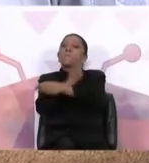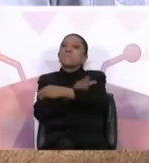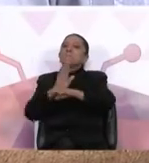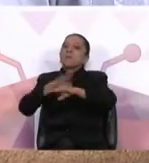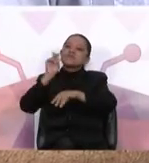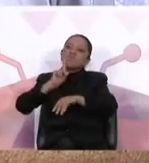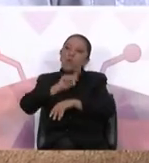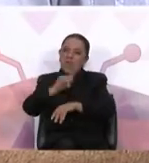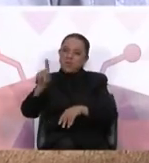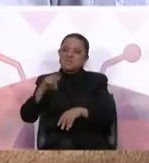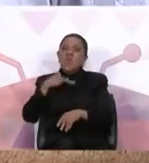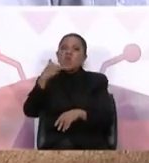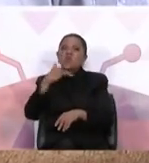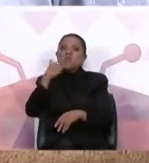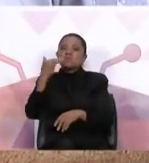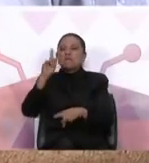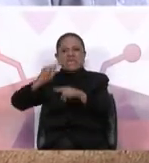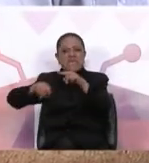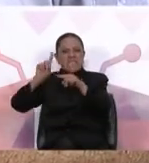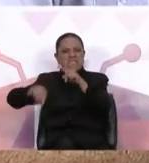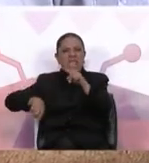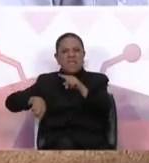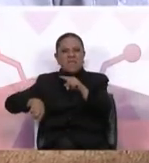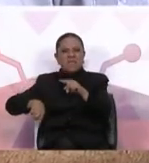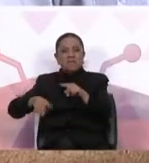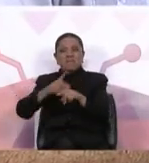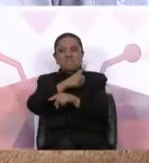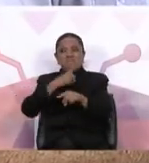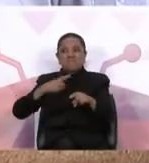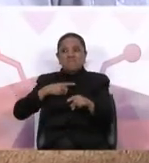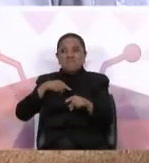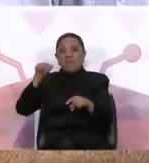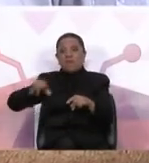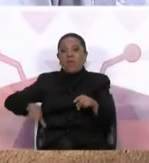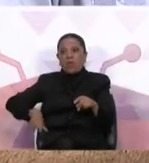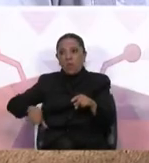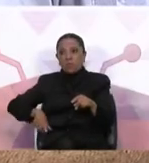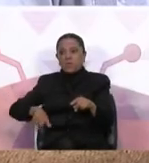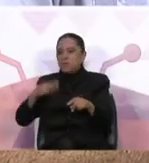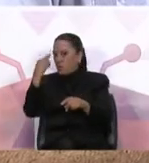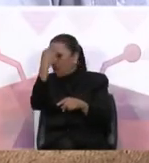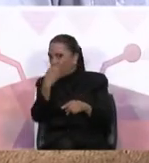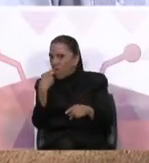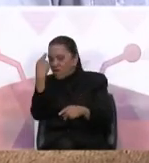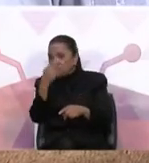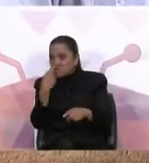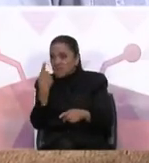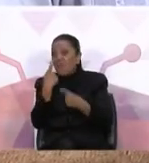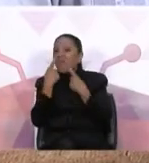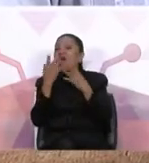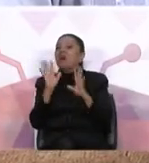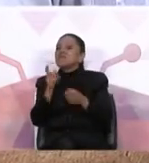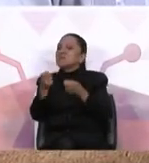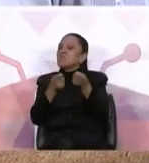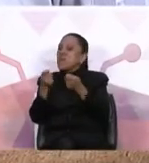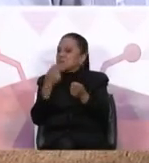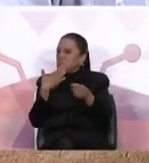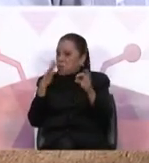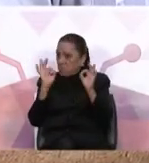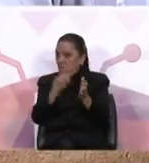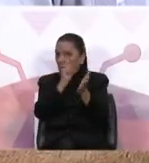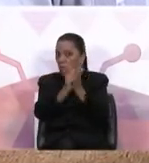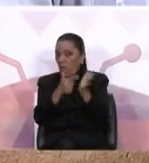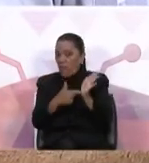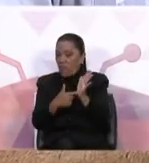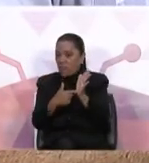combatir la deuda pública revisarla para ver si se manejó de acuerdo a la ley estado de